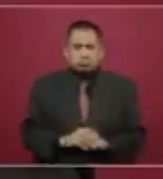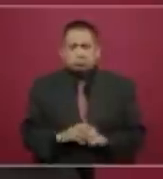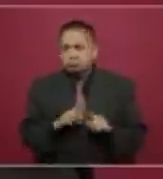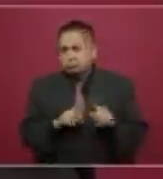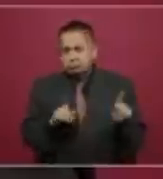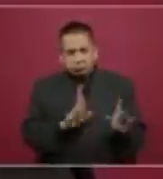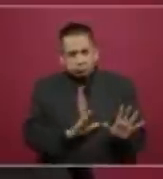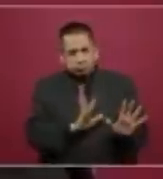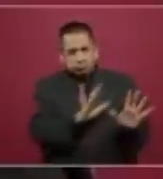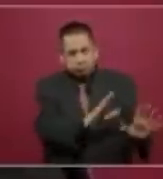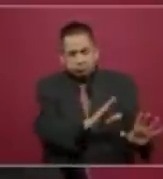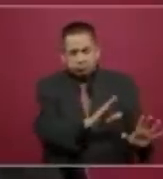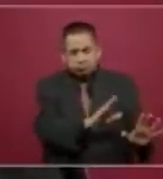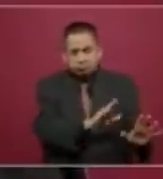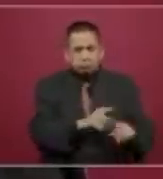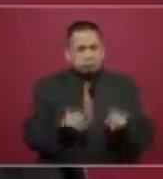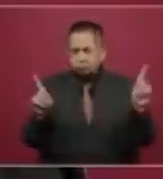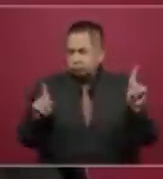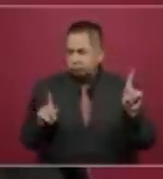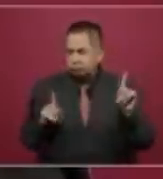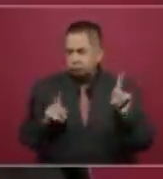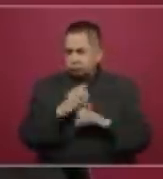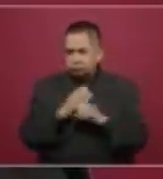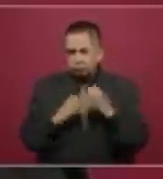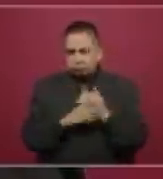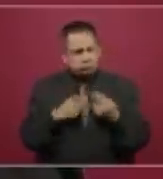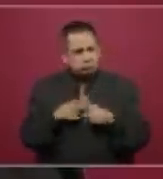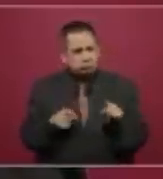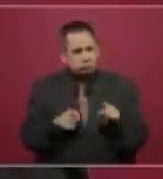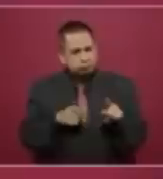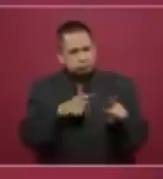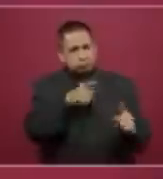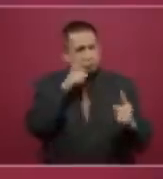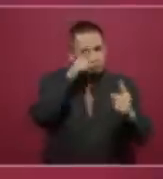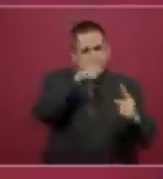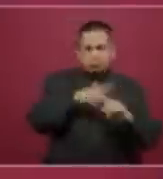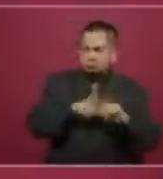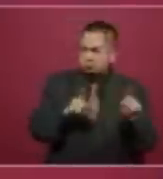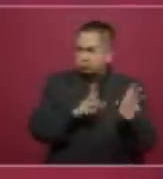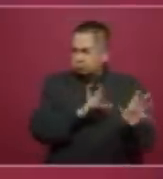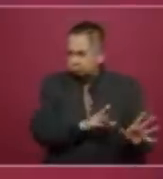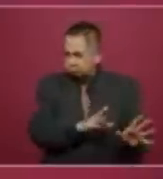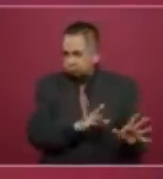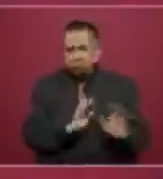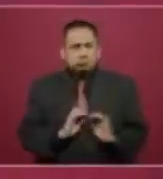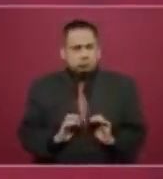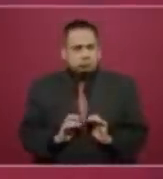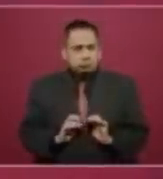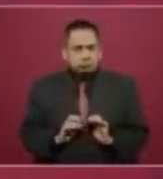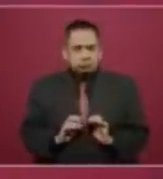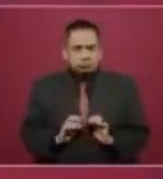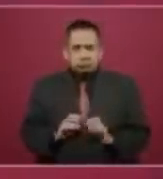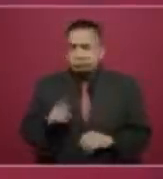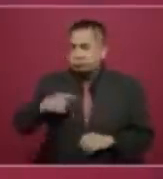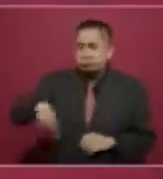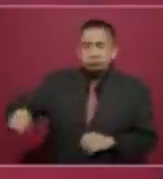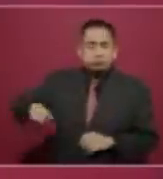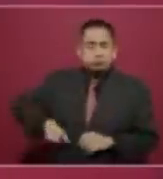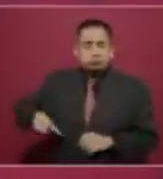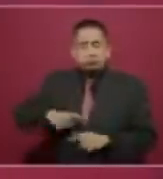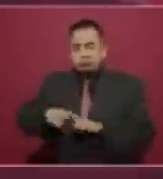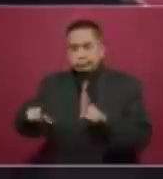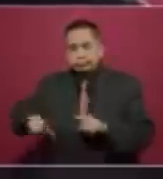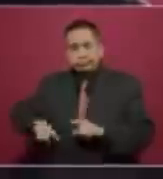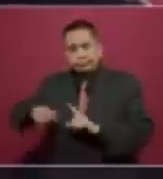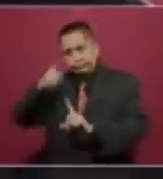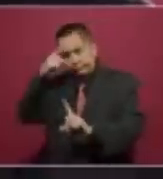Ese es otro propósito, no es la misión